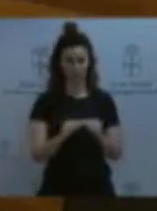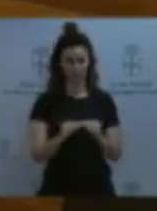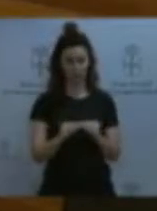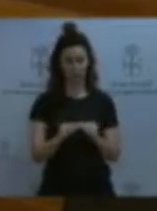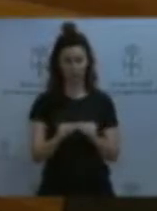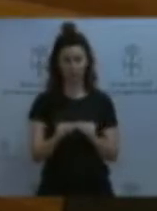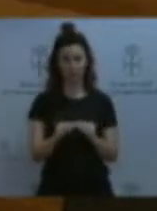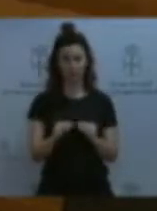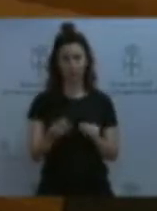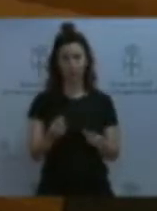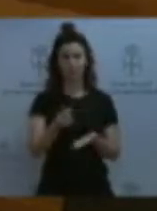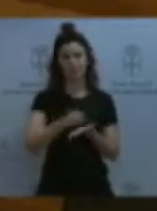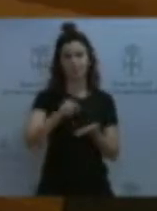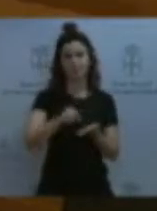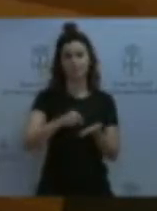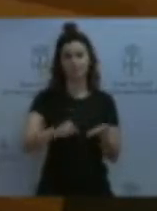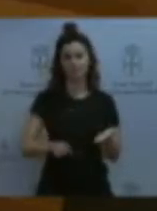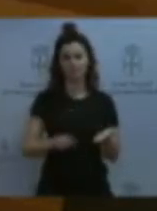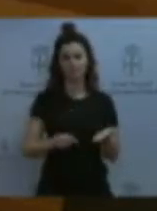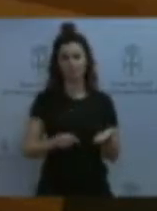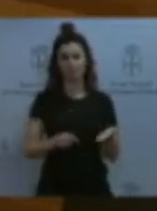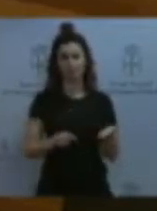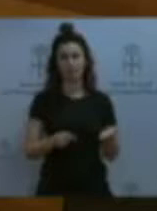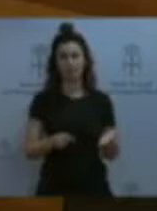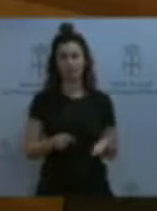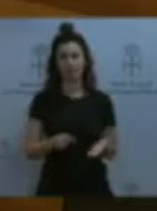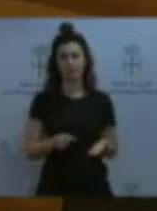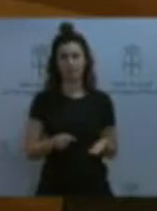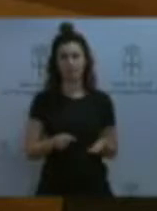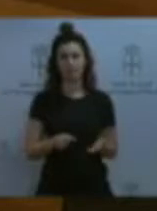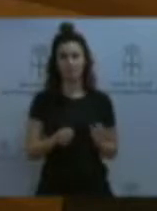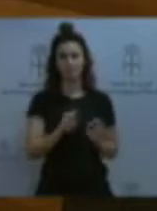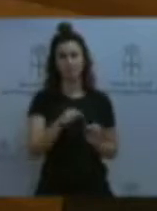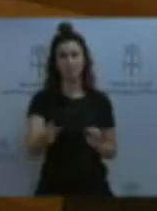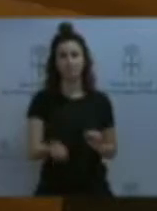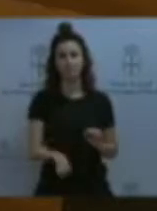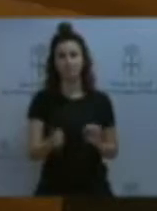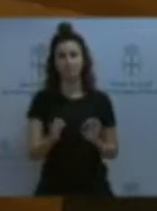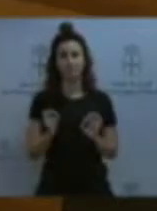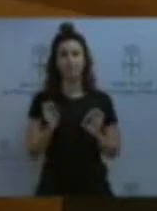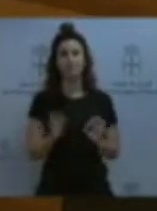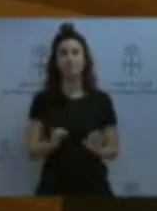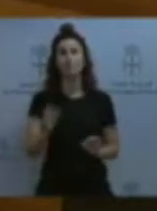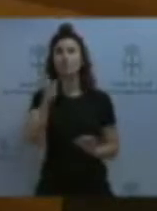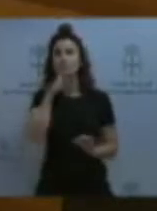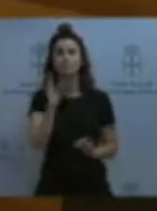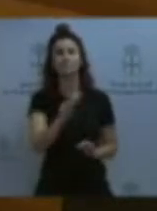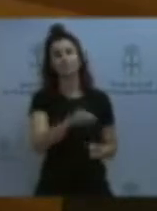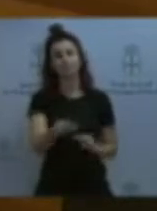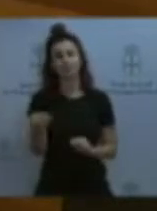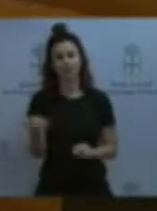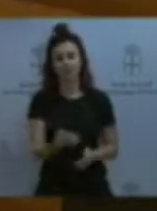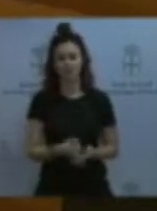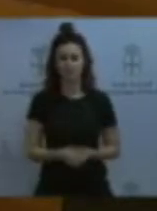que creo que debería apurrir a la sociedad civil de Valdés que la demanda. Pruebas del acuerdo con la cofradía, eso